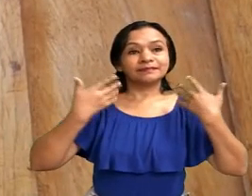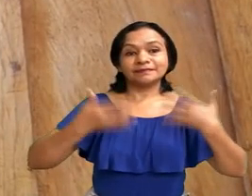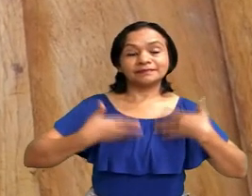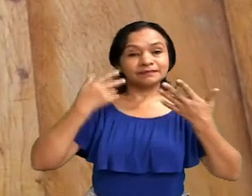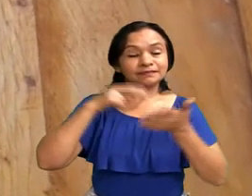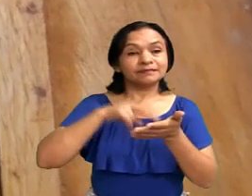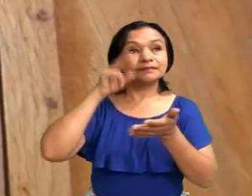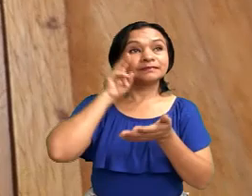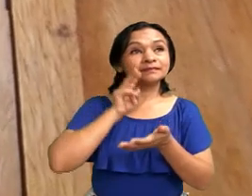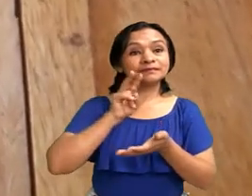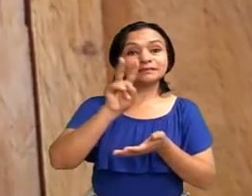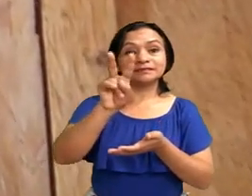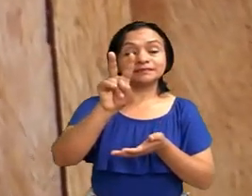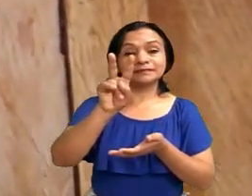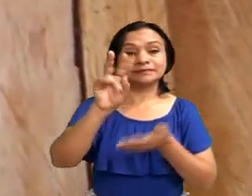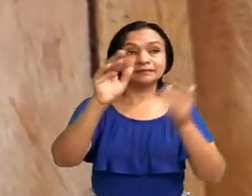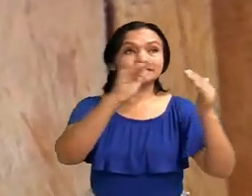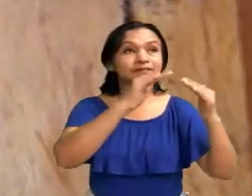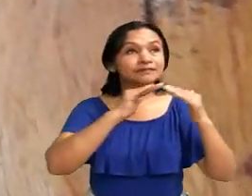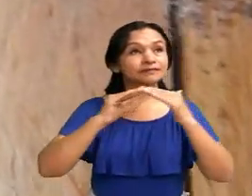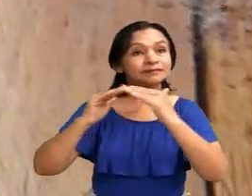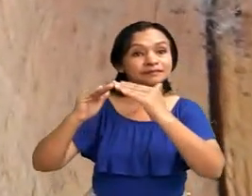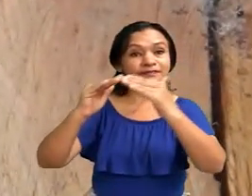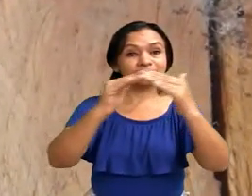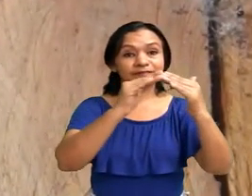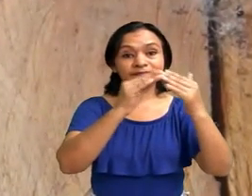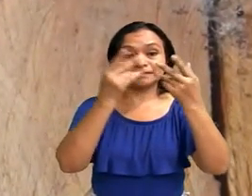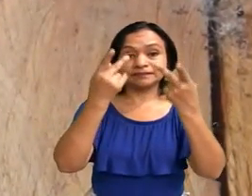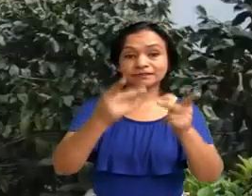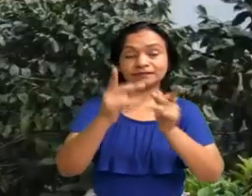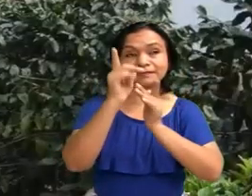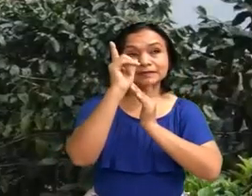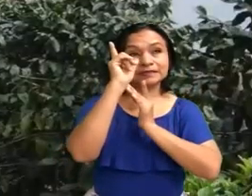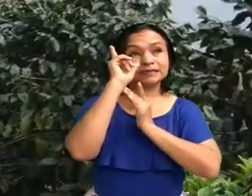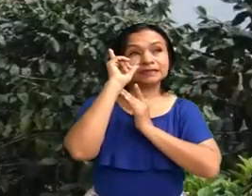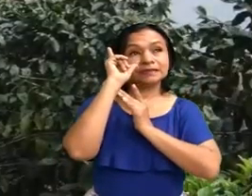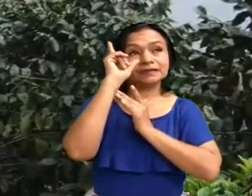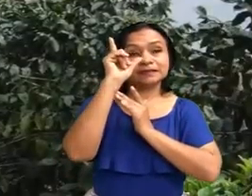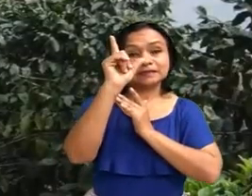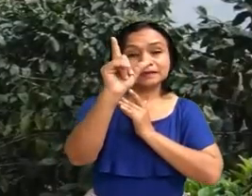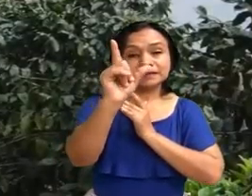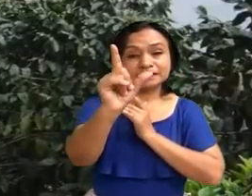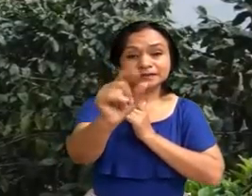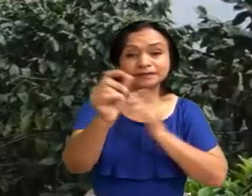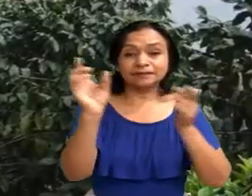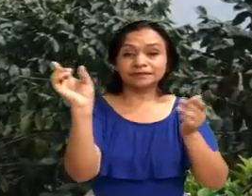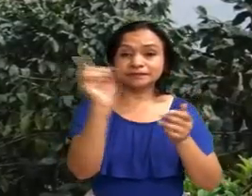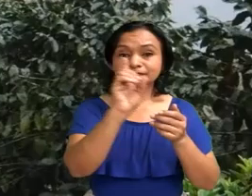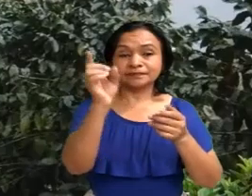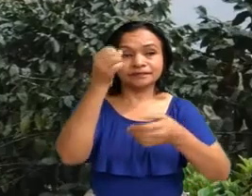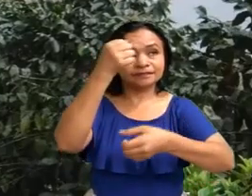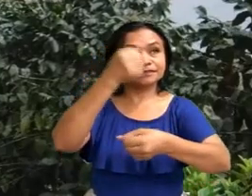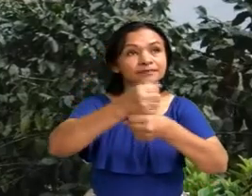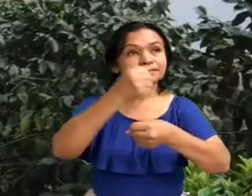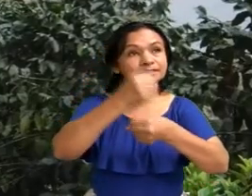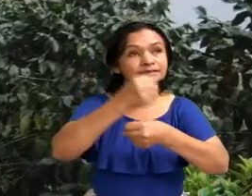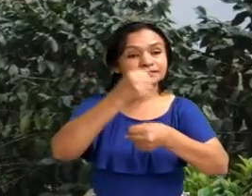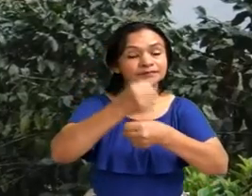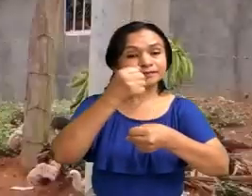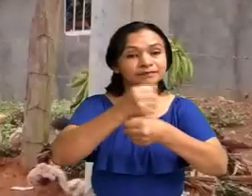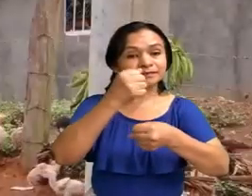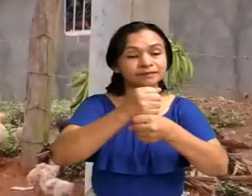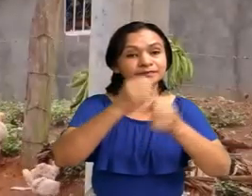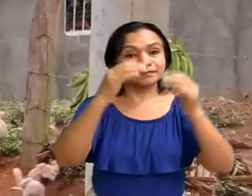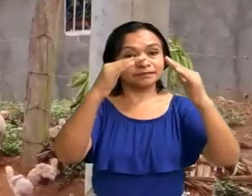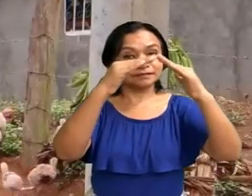partir de la realidad que uno vive en la ciudad, pues, pero también en las comunidades rurales donde precisamente también se está trabajando y donde se está llevando. En